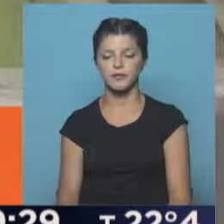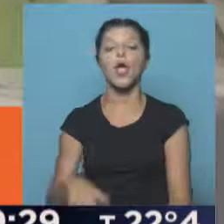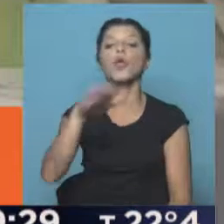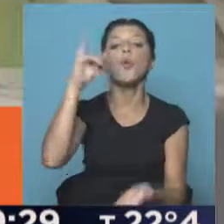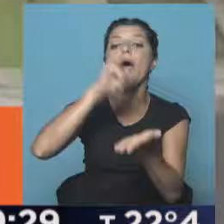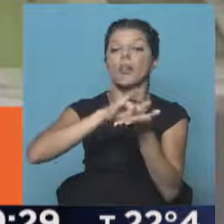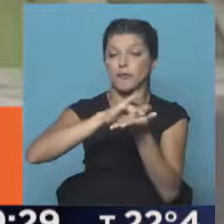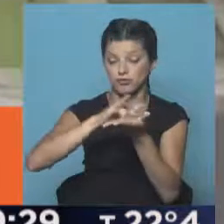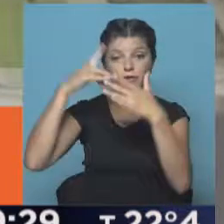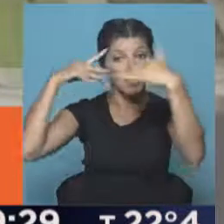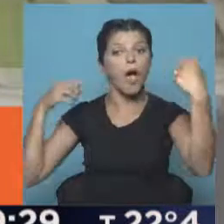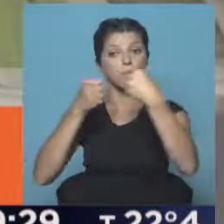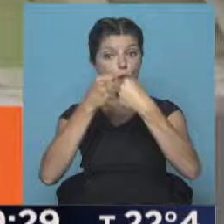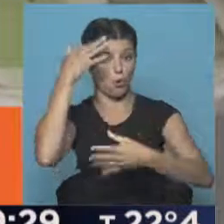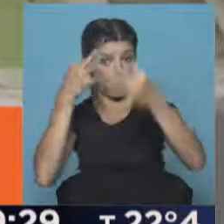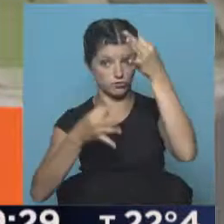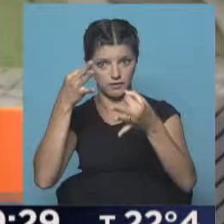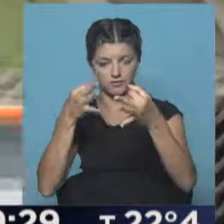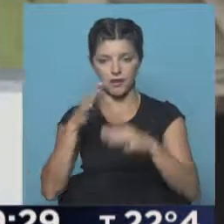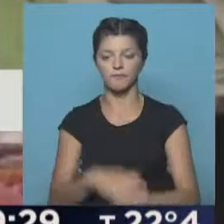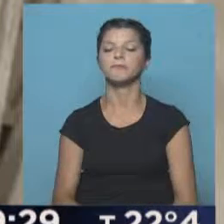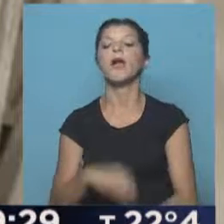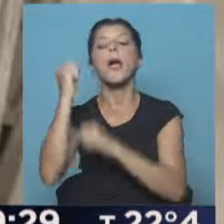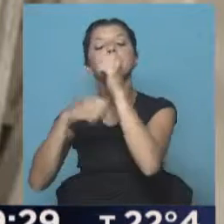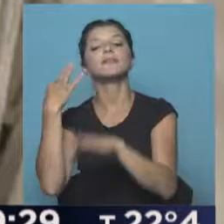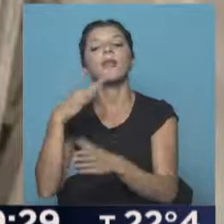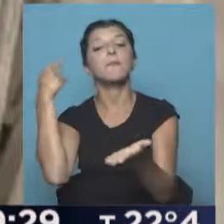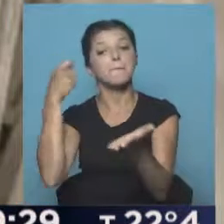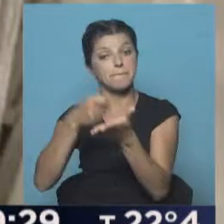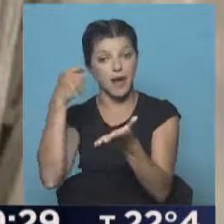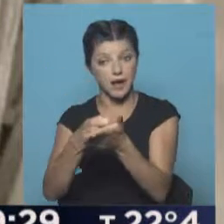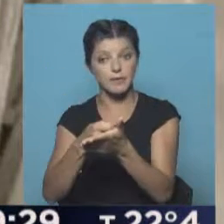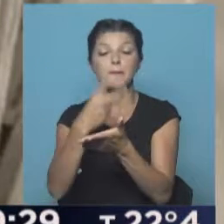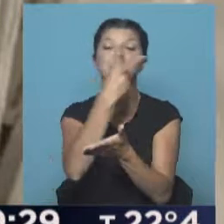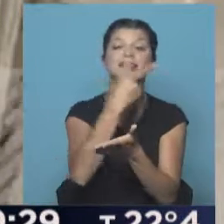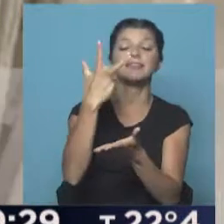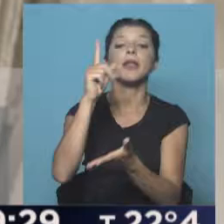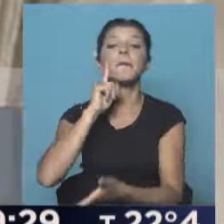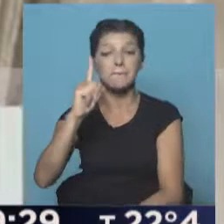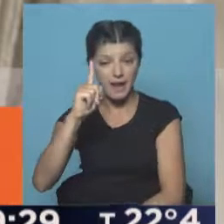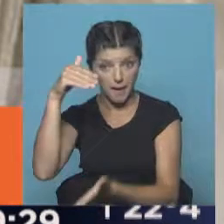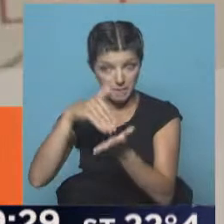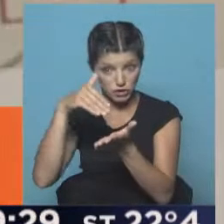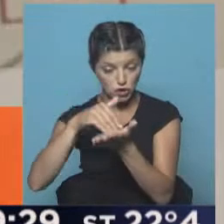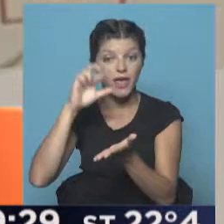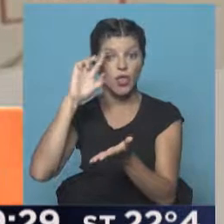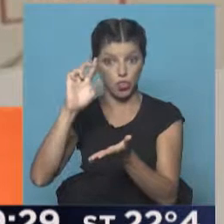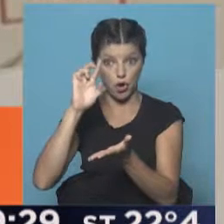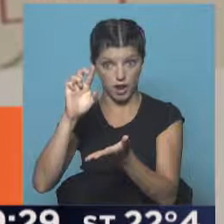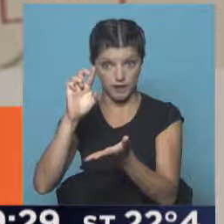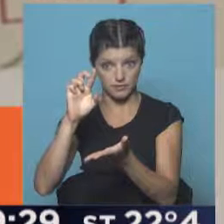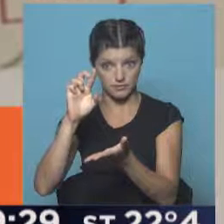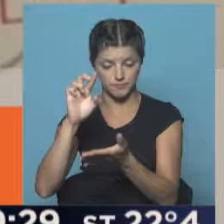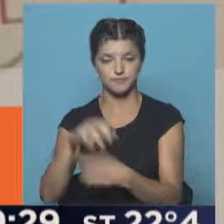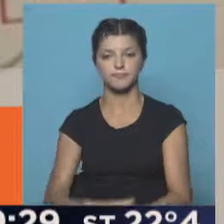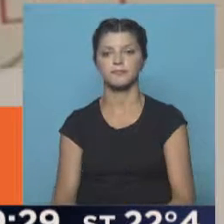el Departamento de Justicia de Estados Unidos. La compañía deberá abonar una multa de 23 mil millones de dólares, lo que se combinará con